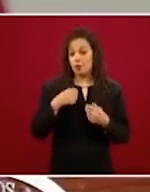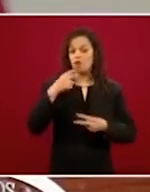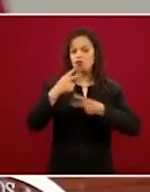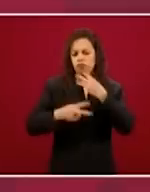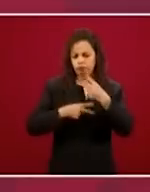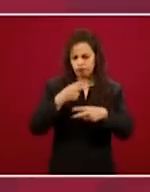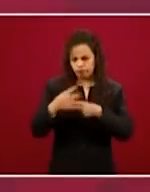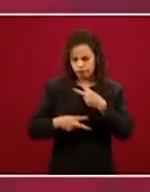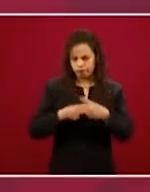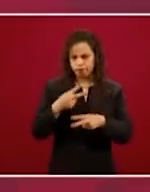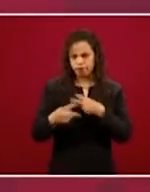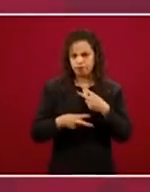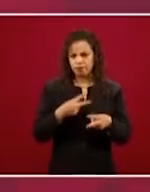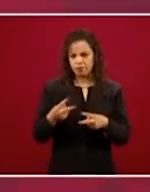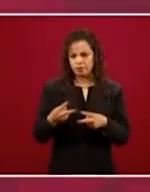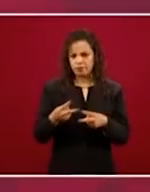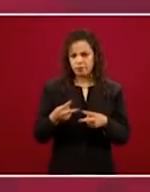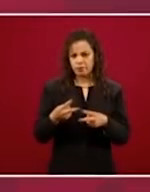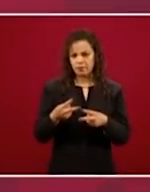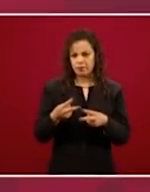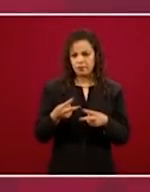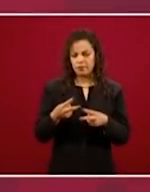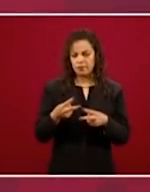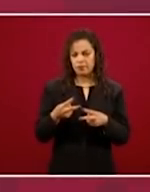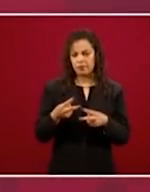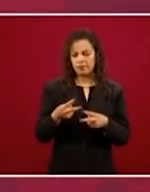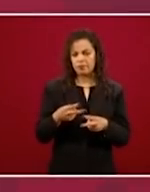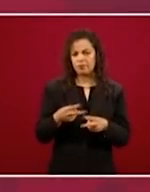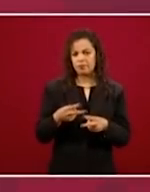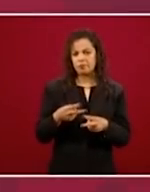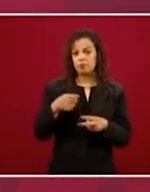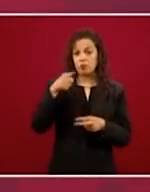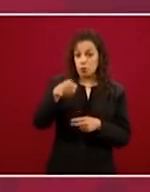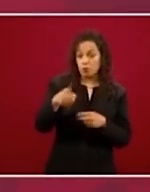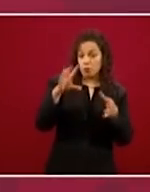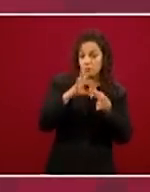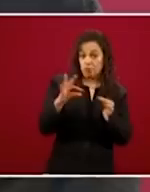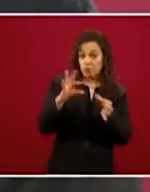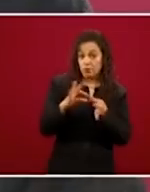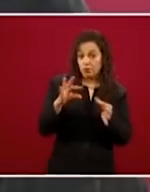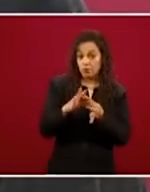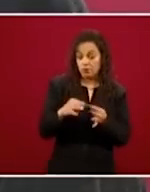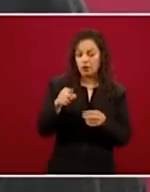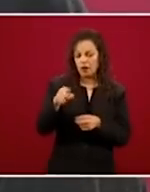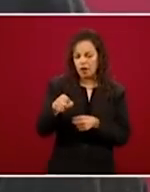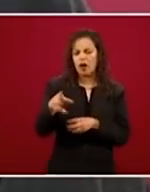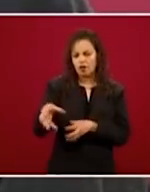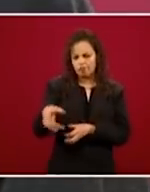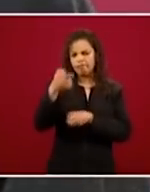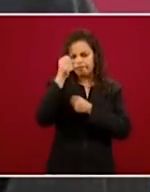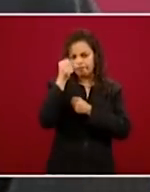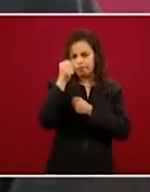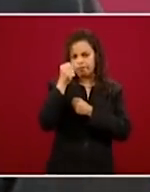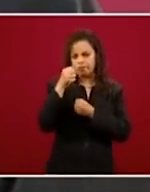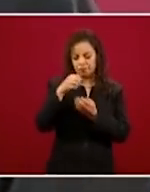y recoger lo que tú estás planteando ya lo vemos este